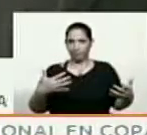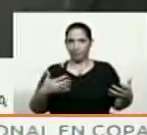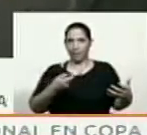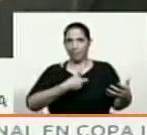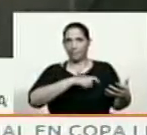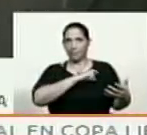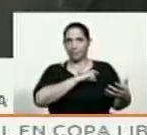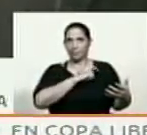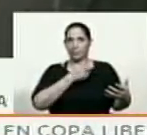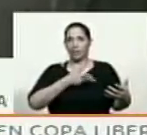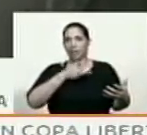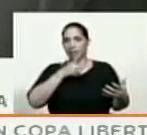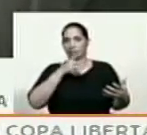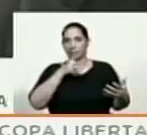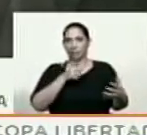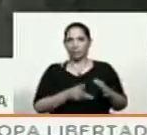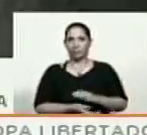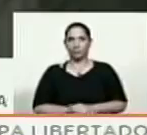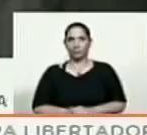Perdón, aquí.